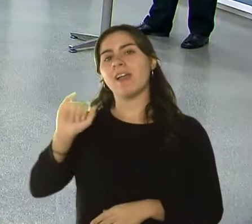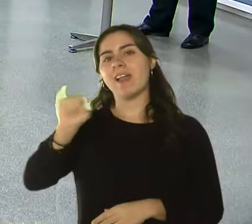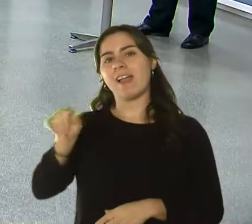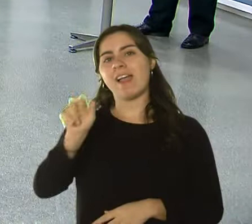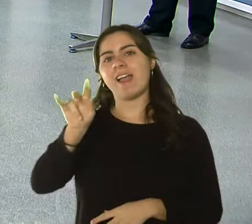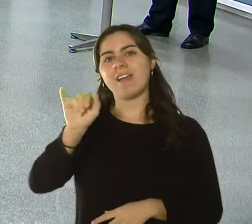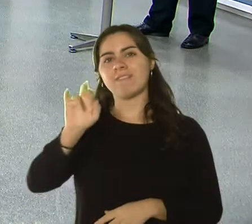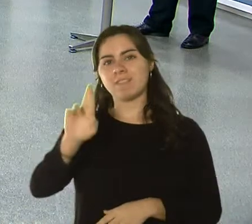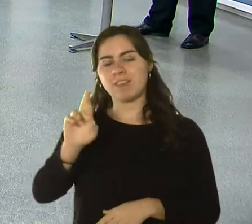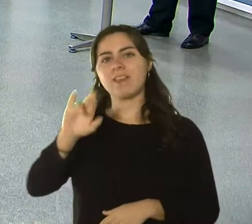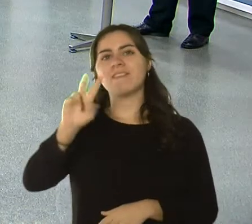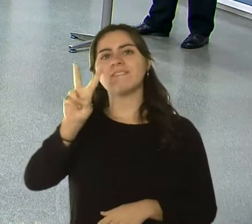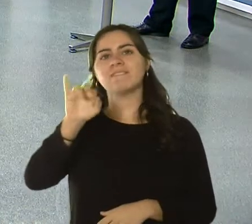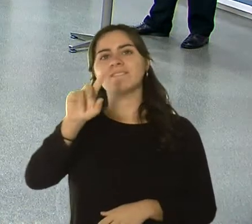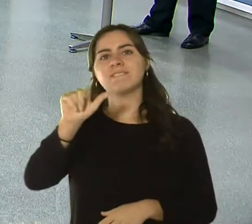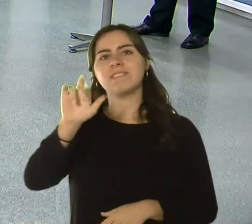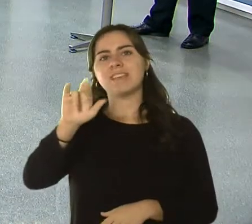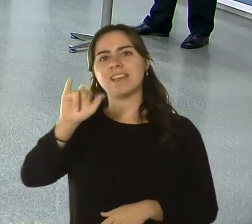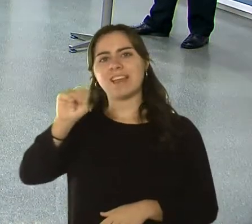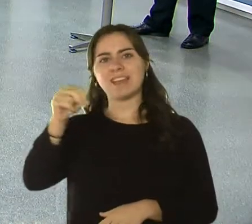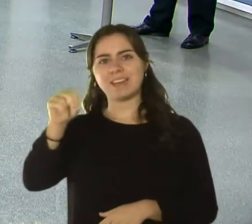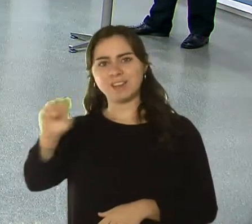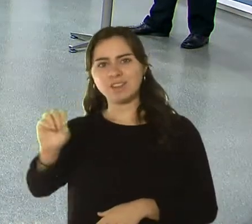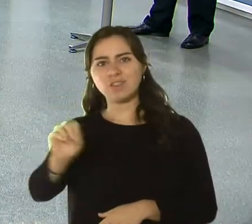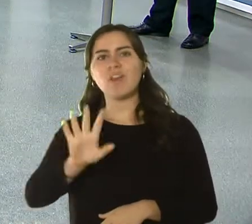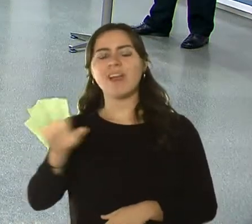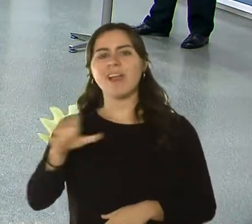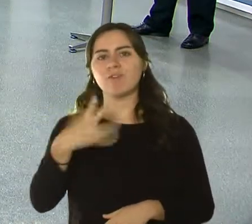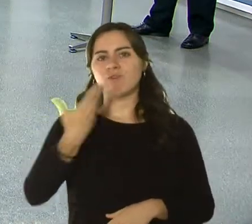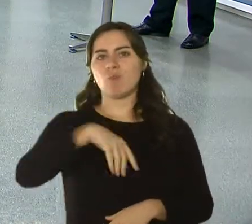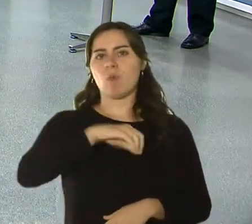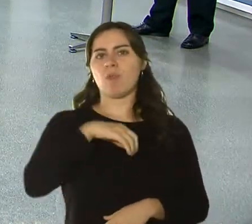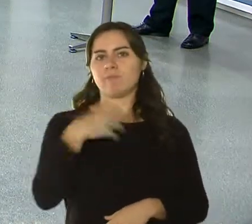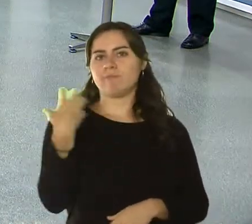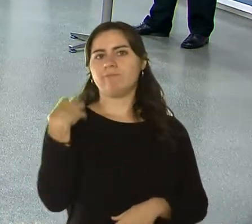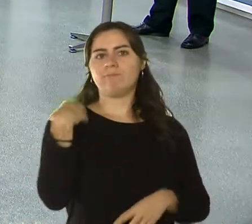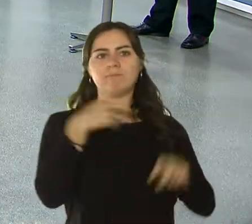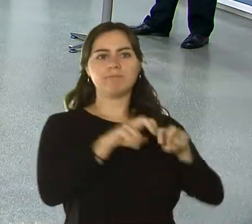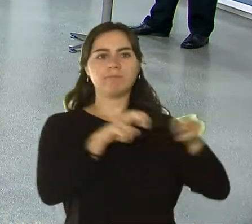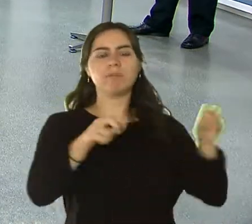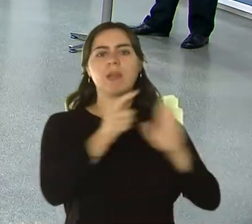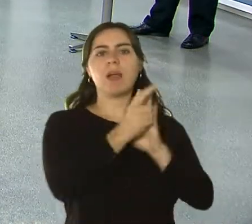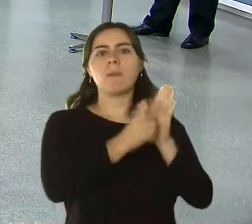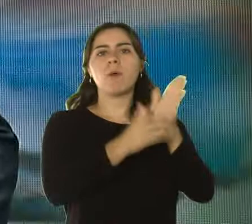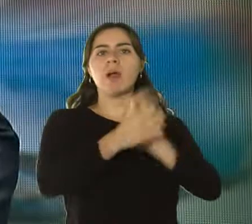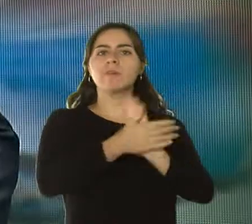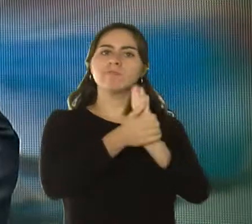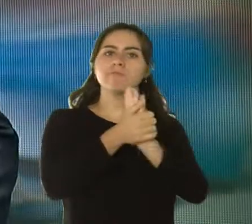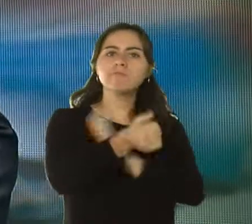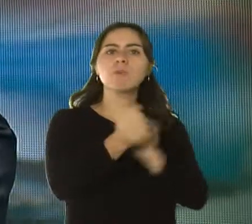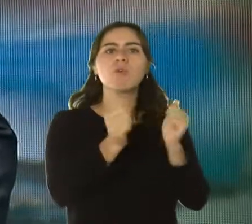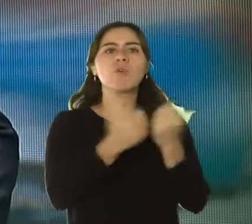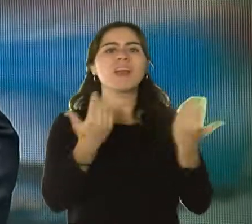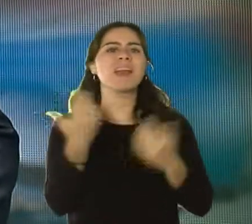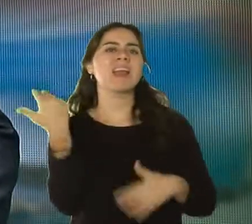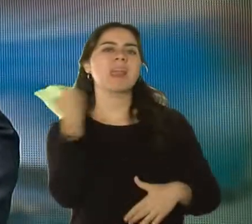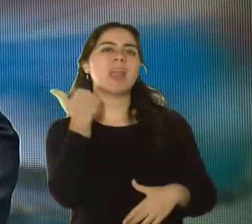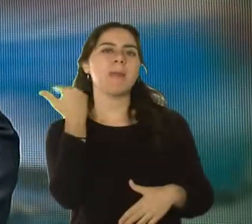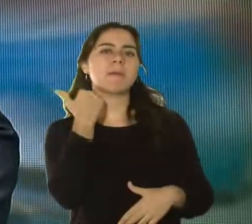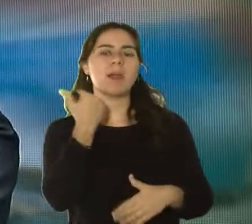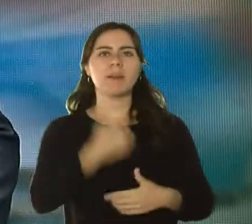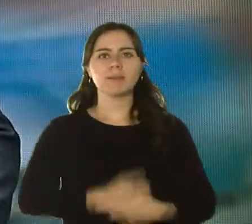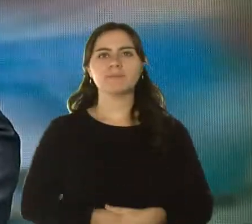miembro fundador del bufete Vilariño y Asociados, expertos en quiebras. Bienvenido. Buenas tardes, Raúl. Muchas